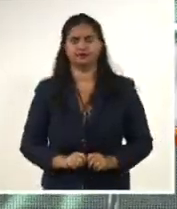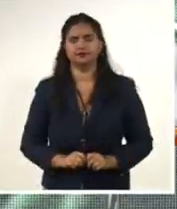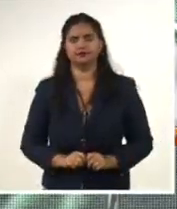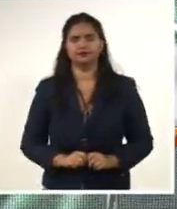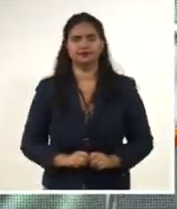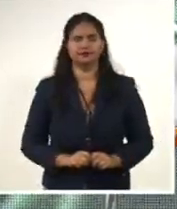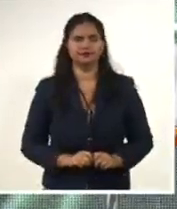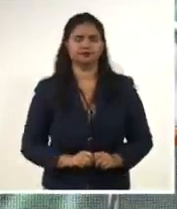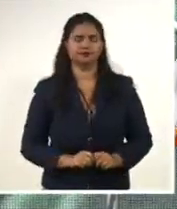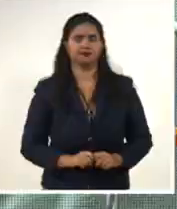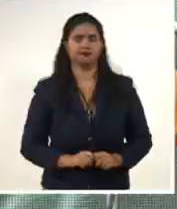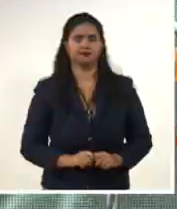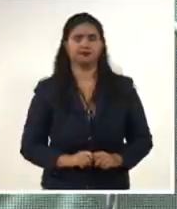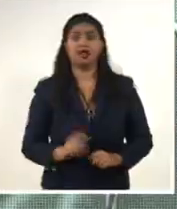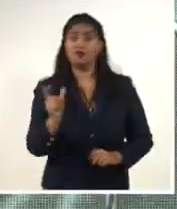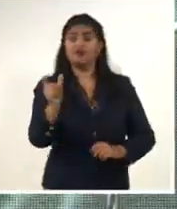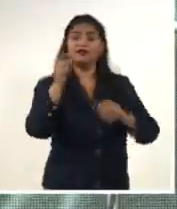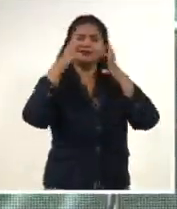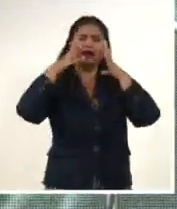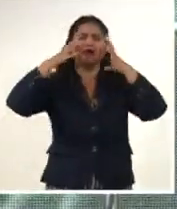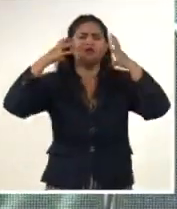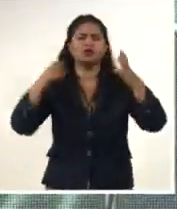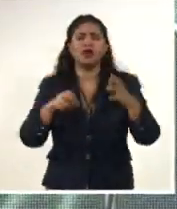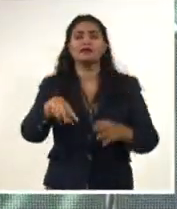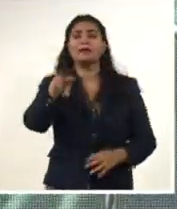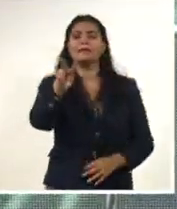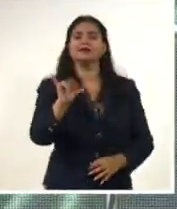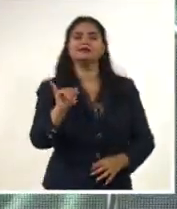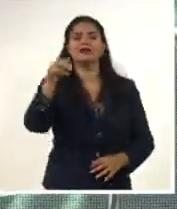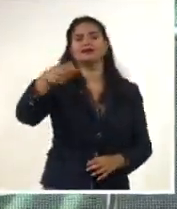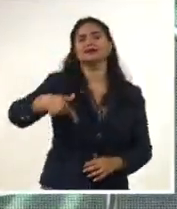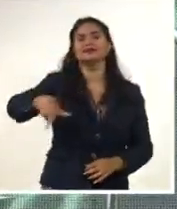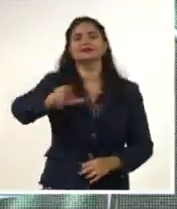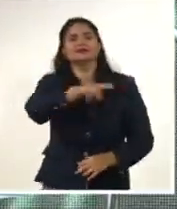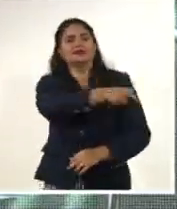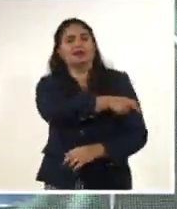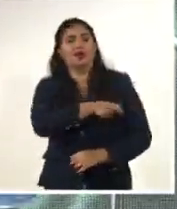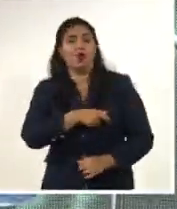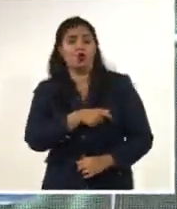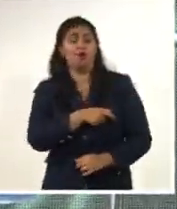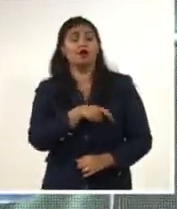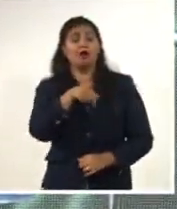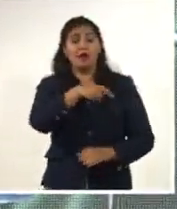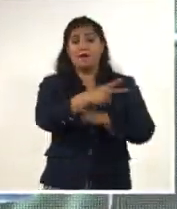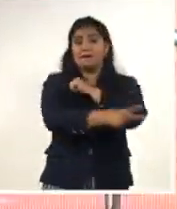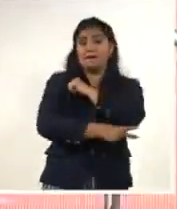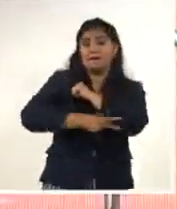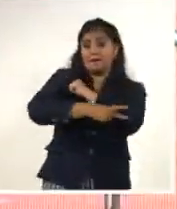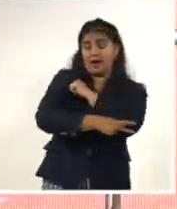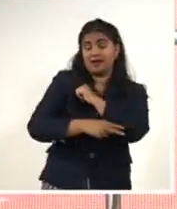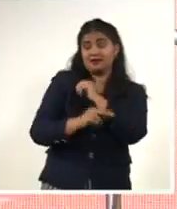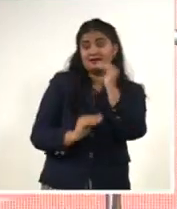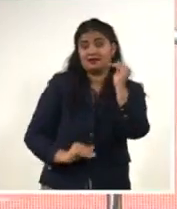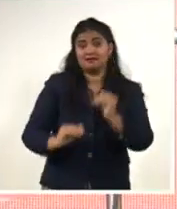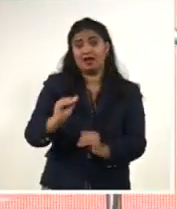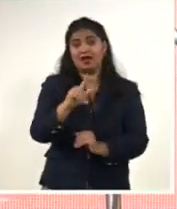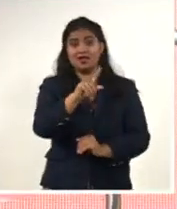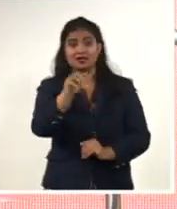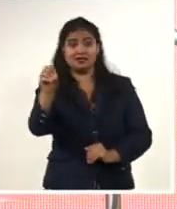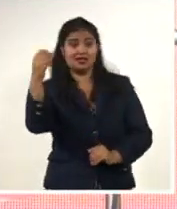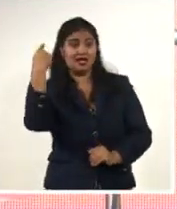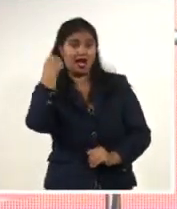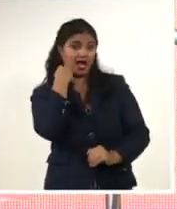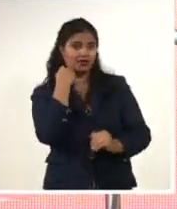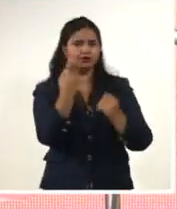Moncada. Un pueblo que durante más de 100 años ha luchado para las conquistas que